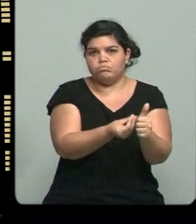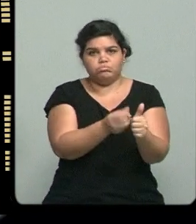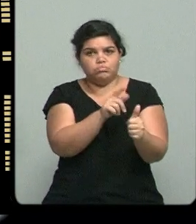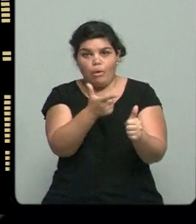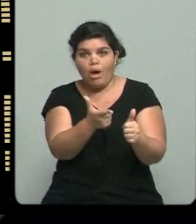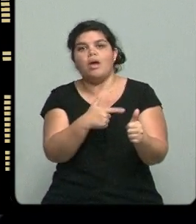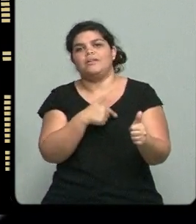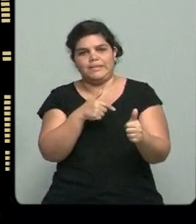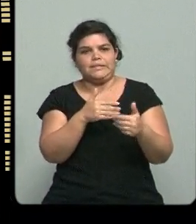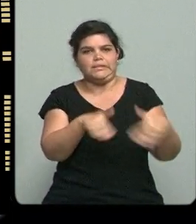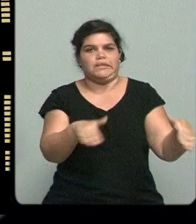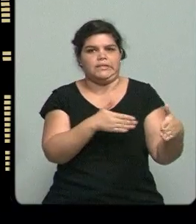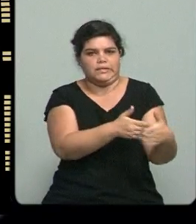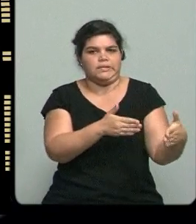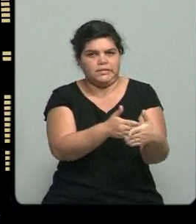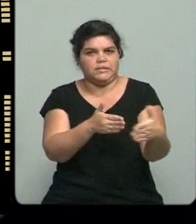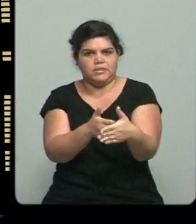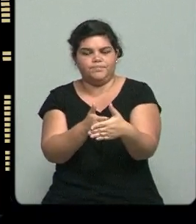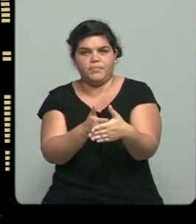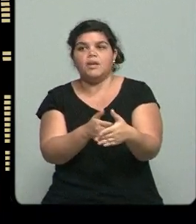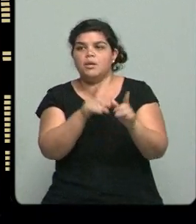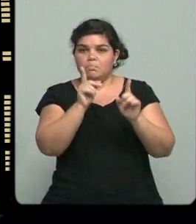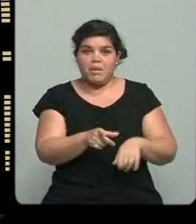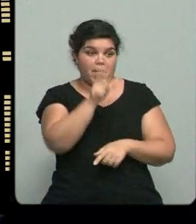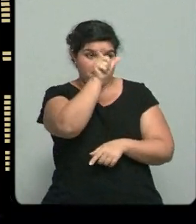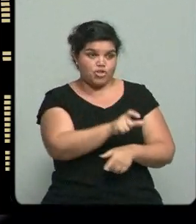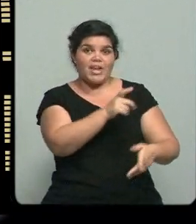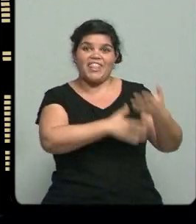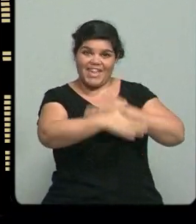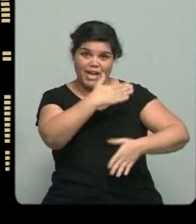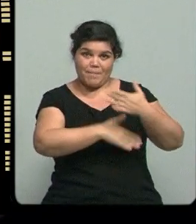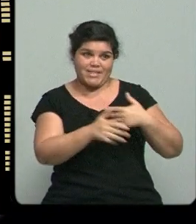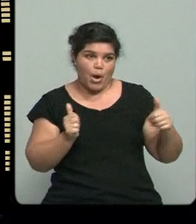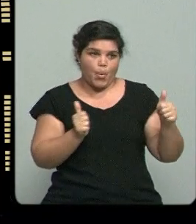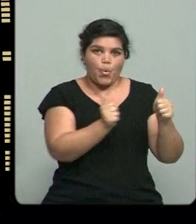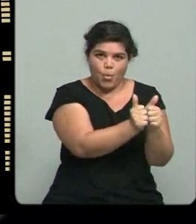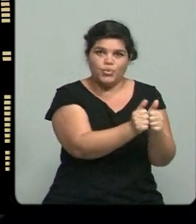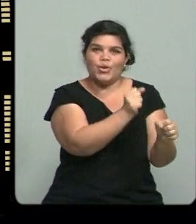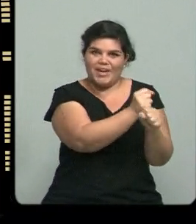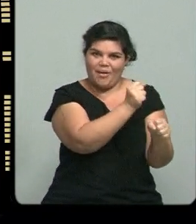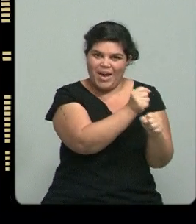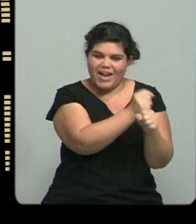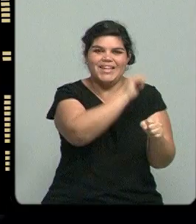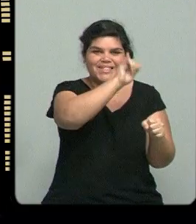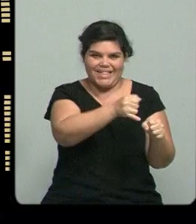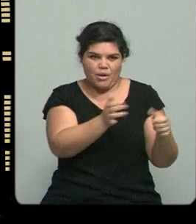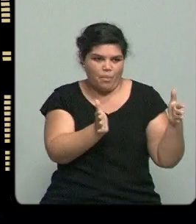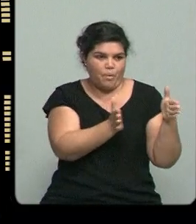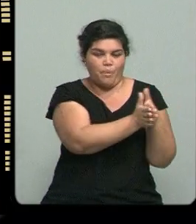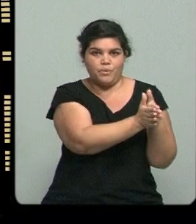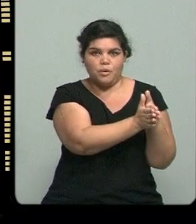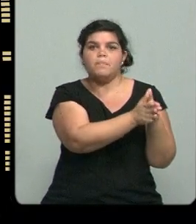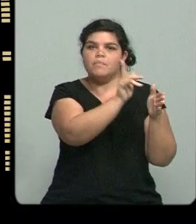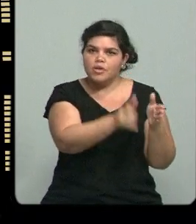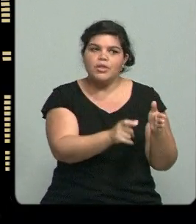trabajamos con las propias personas con discapacidad intelectual, pero entendiendo que su círculo de apoyos es fundamental